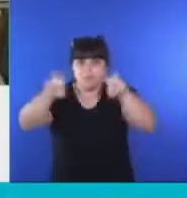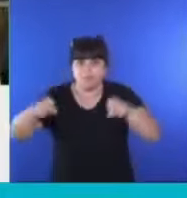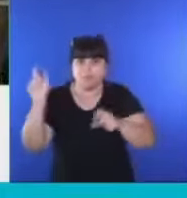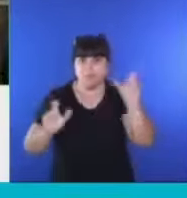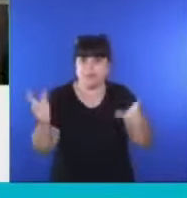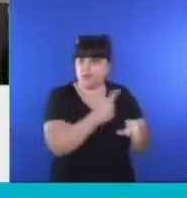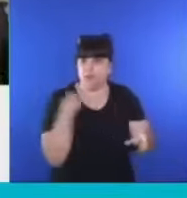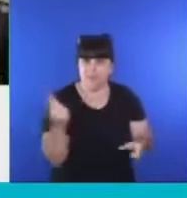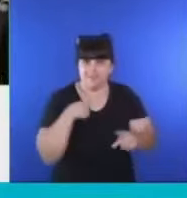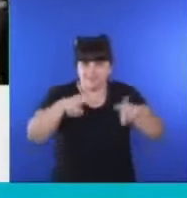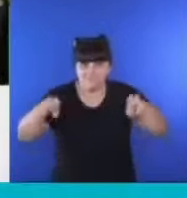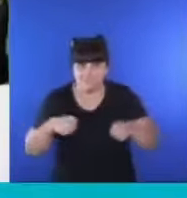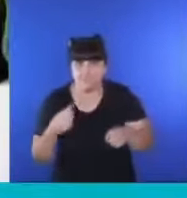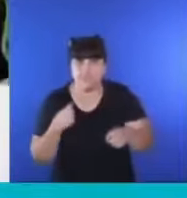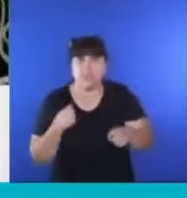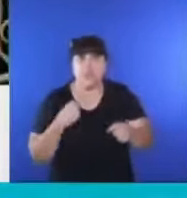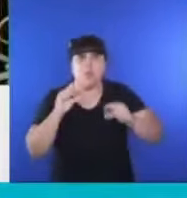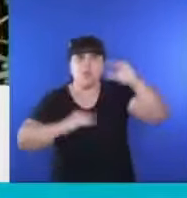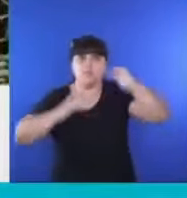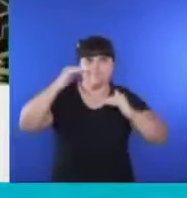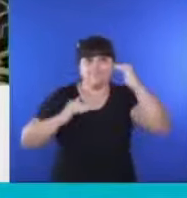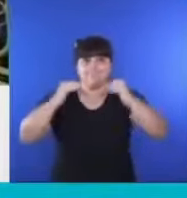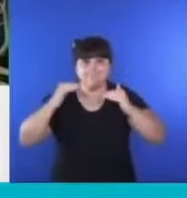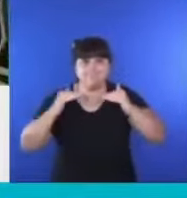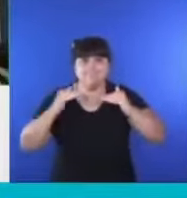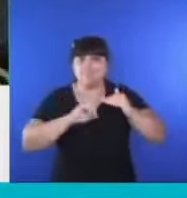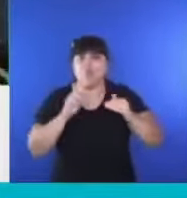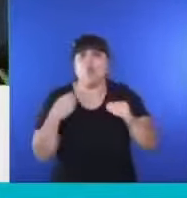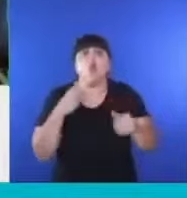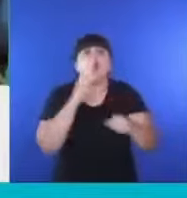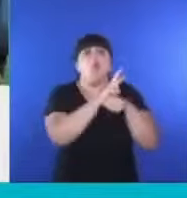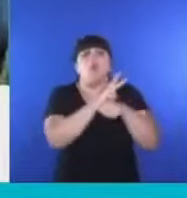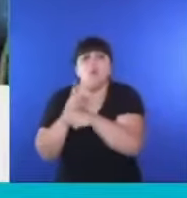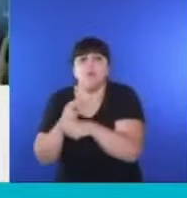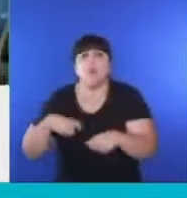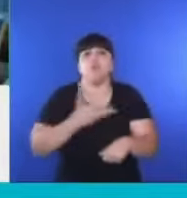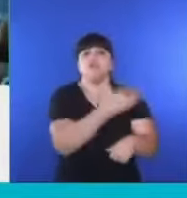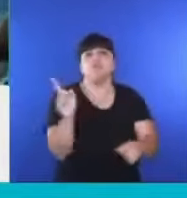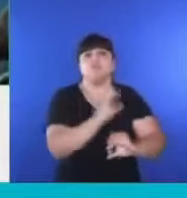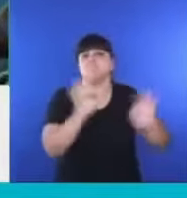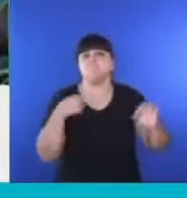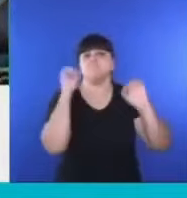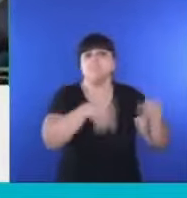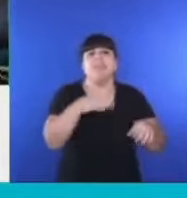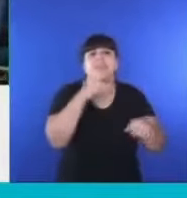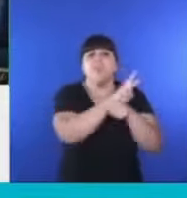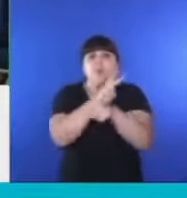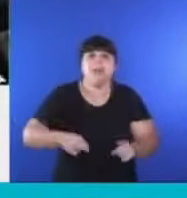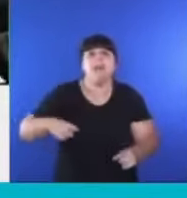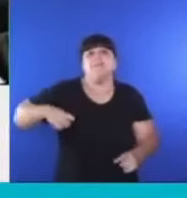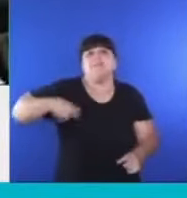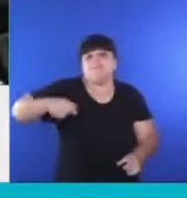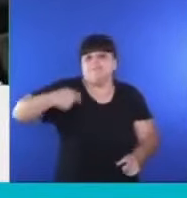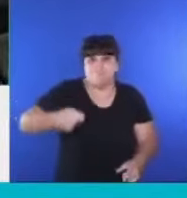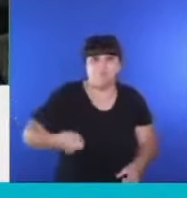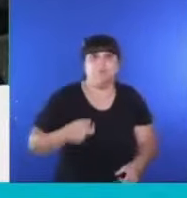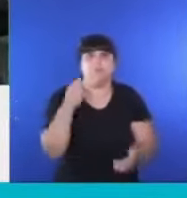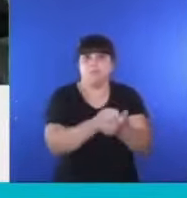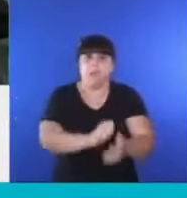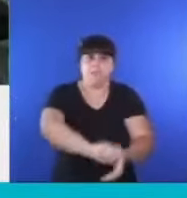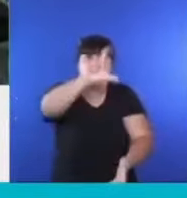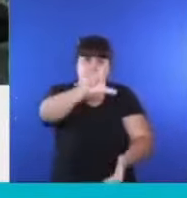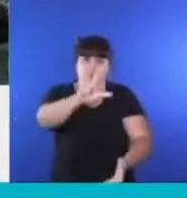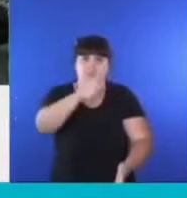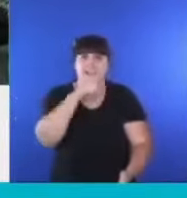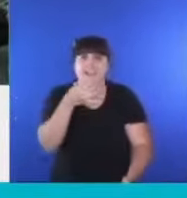consumen los argentinos, y desregular es simplemente dejar de cuidar y proteger a la sociedad de los abusos de los sectores concentrados. En promedio, los